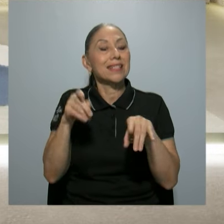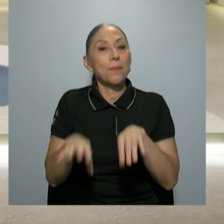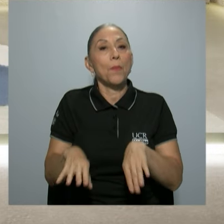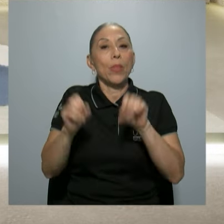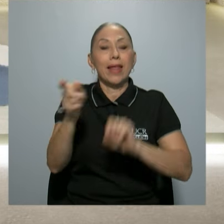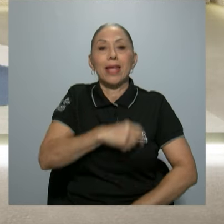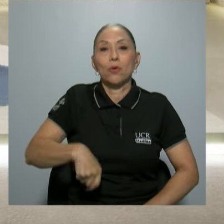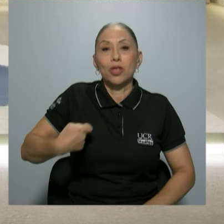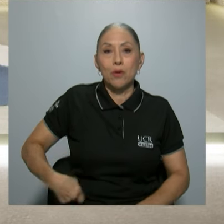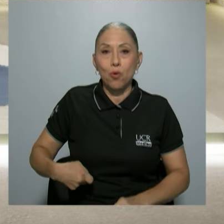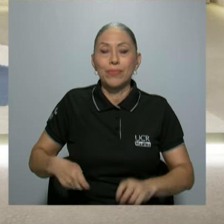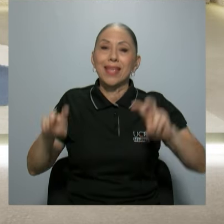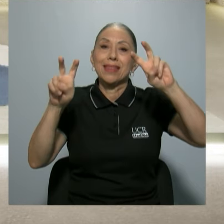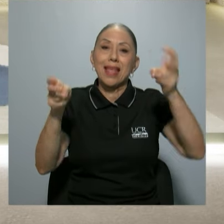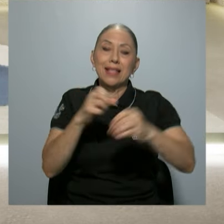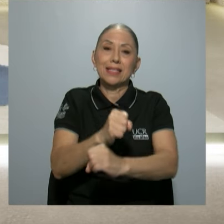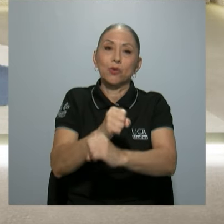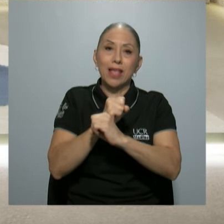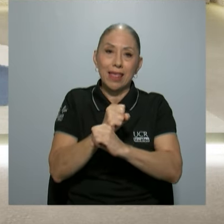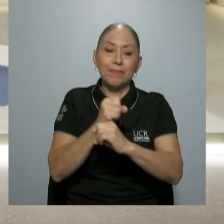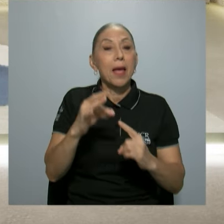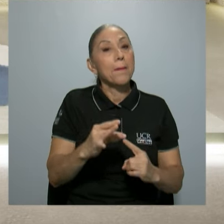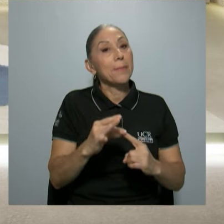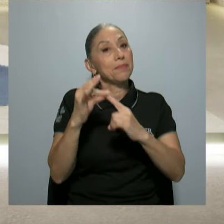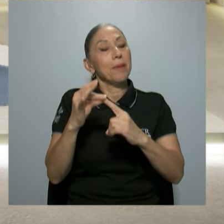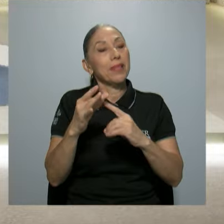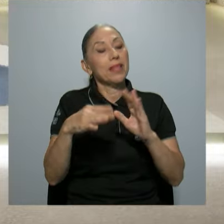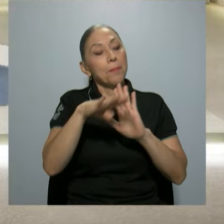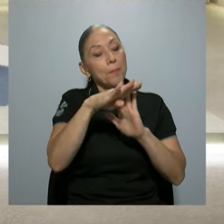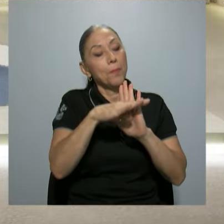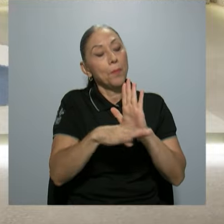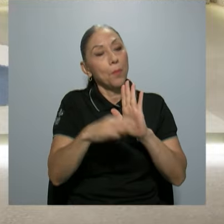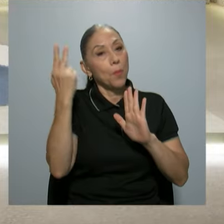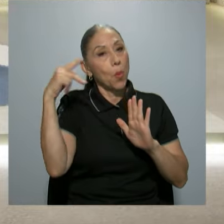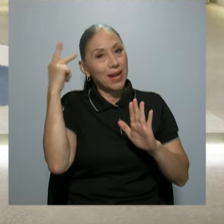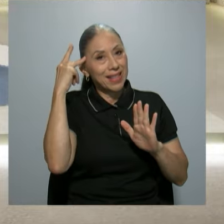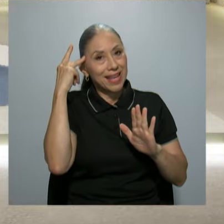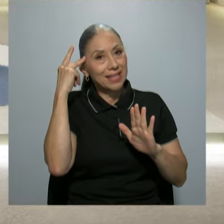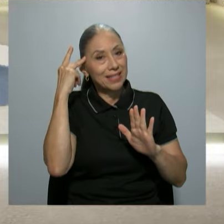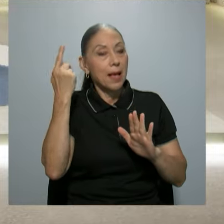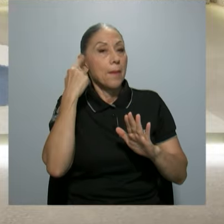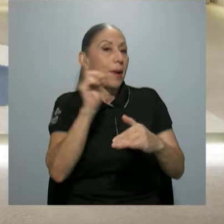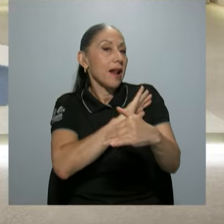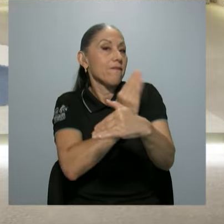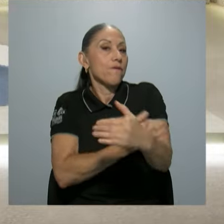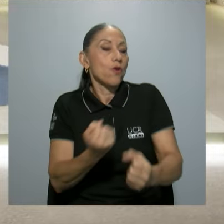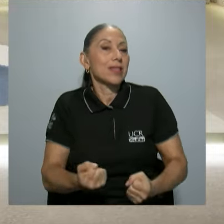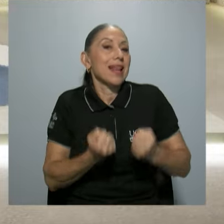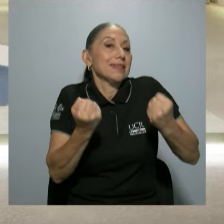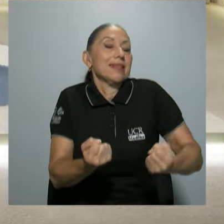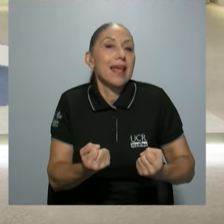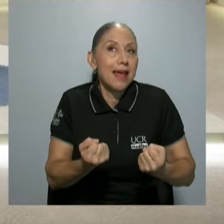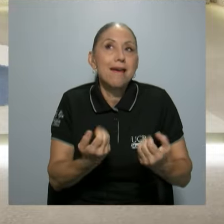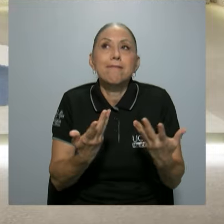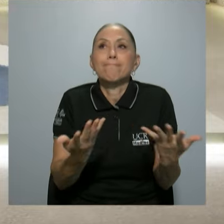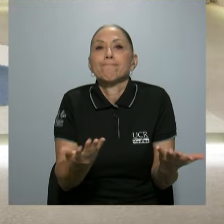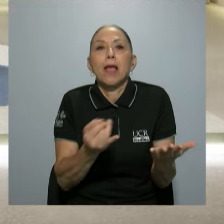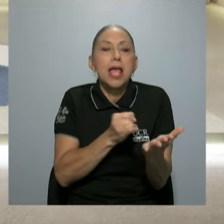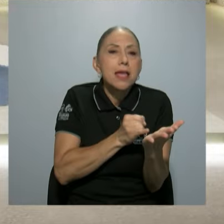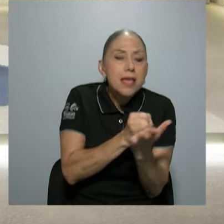en materia de seguridad. Sobre todo políticas que fortalezcan temas como la